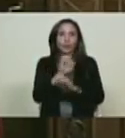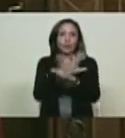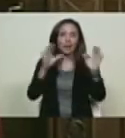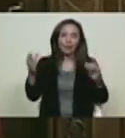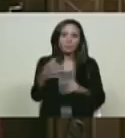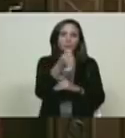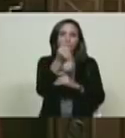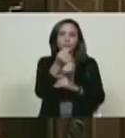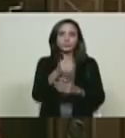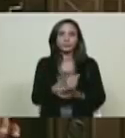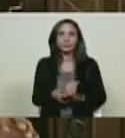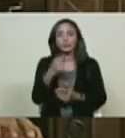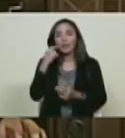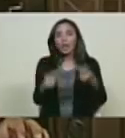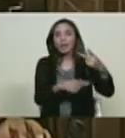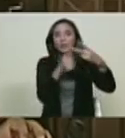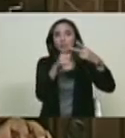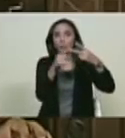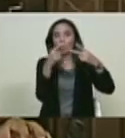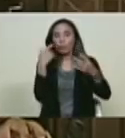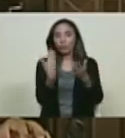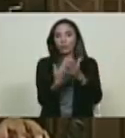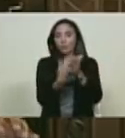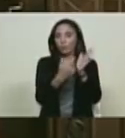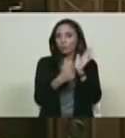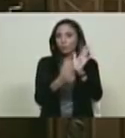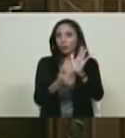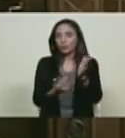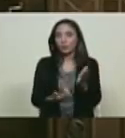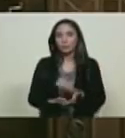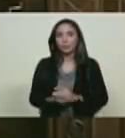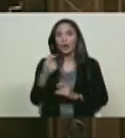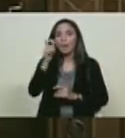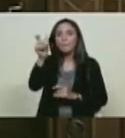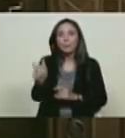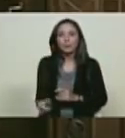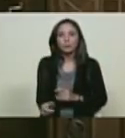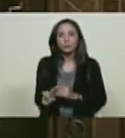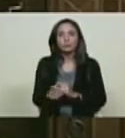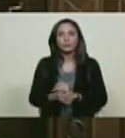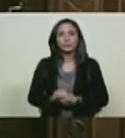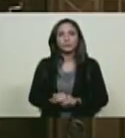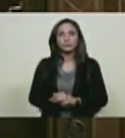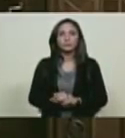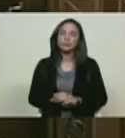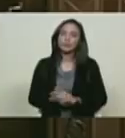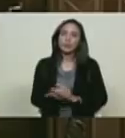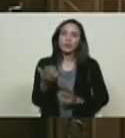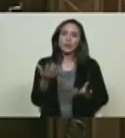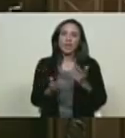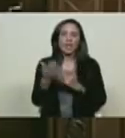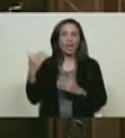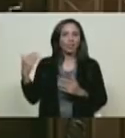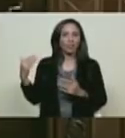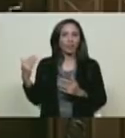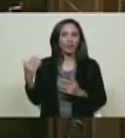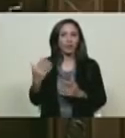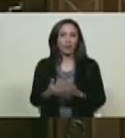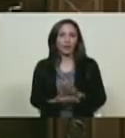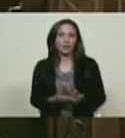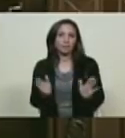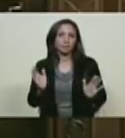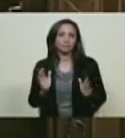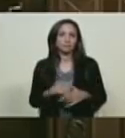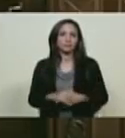Es el segundo testimonio que vamos a dar a conocer de esta persona, que era la persona